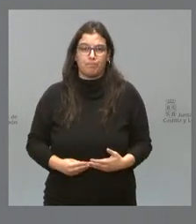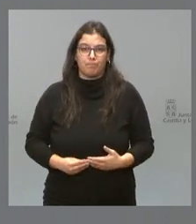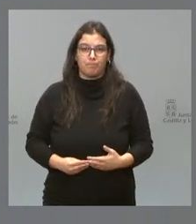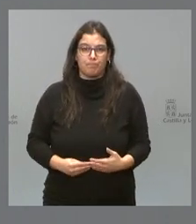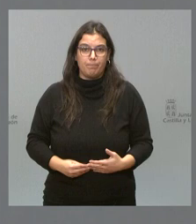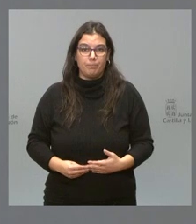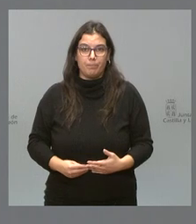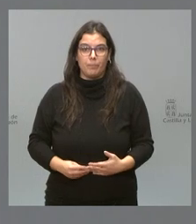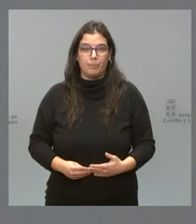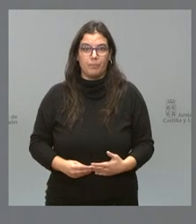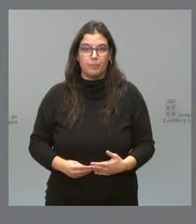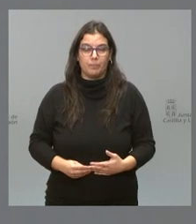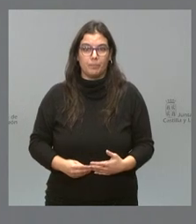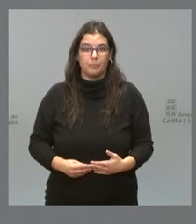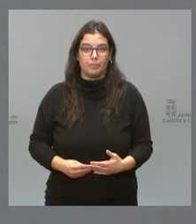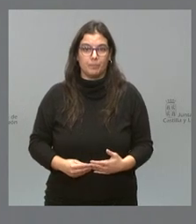suceso